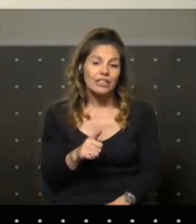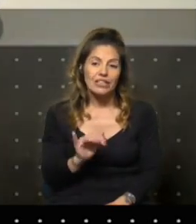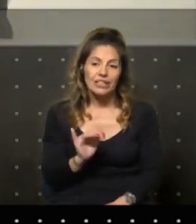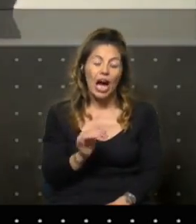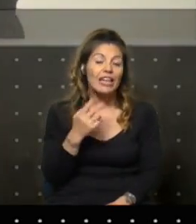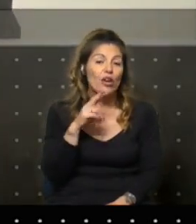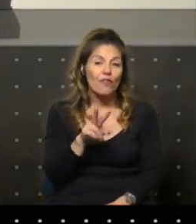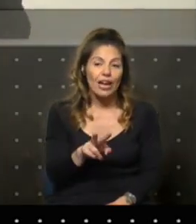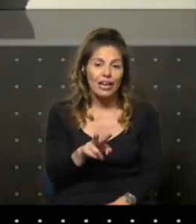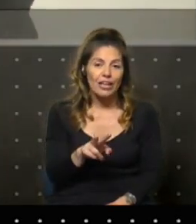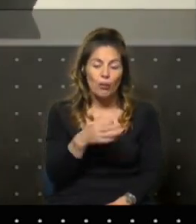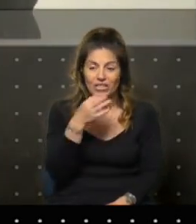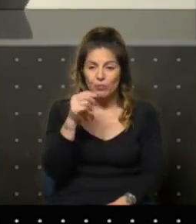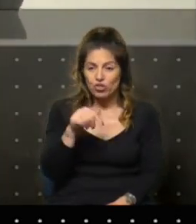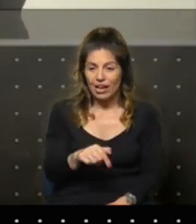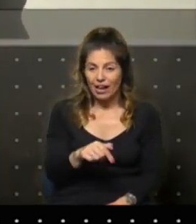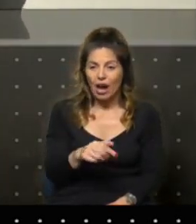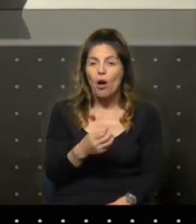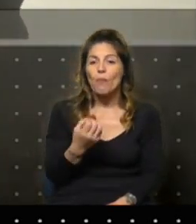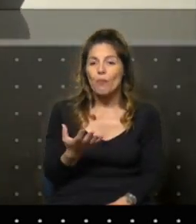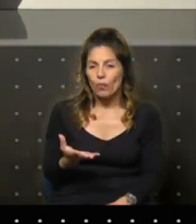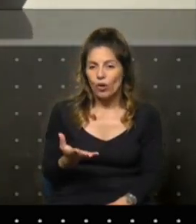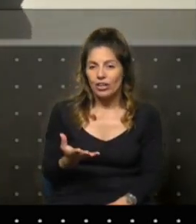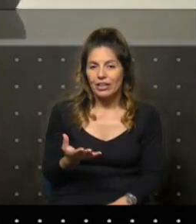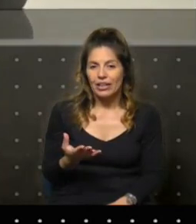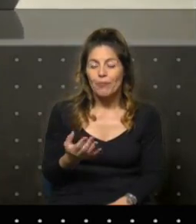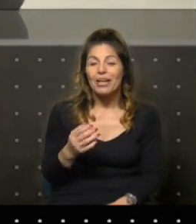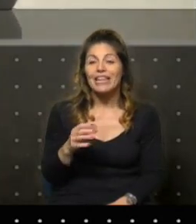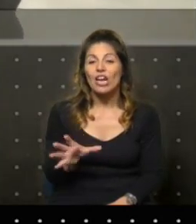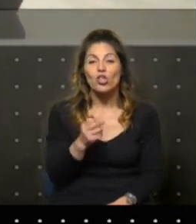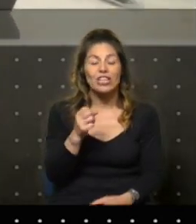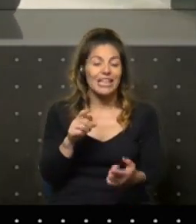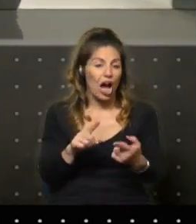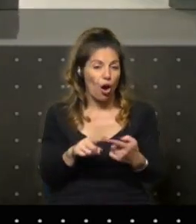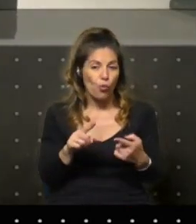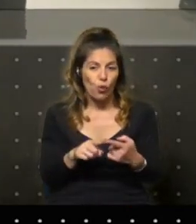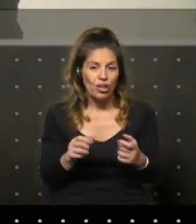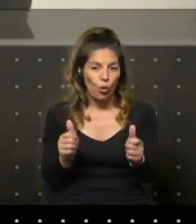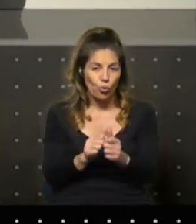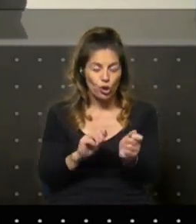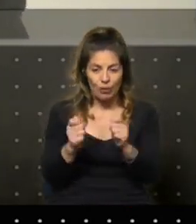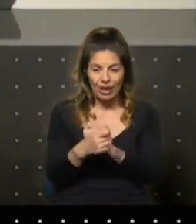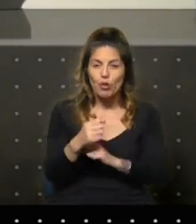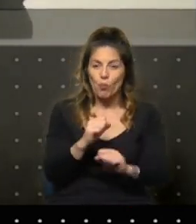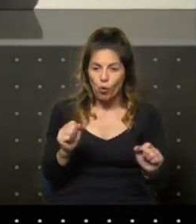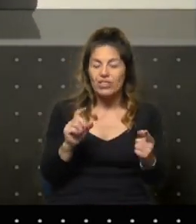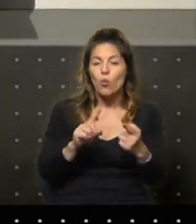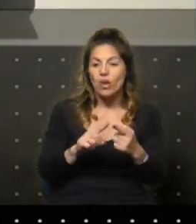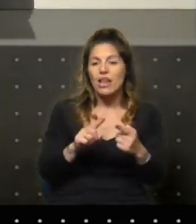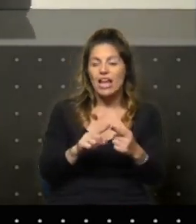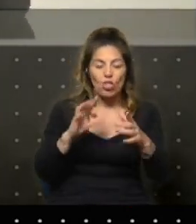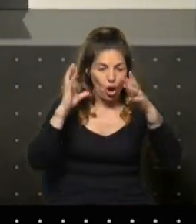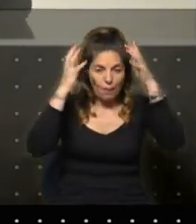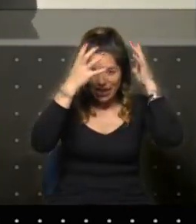está por verse no como decimos acá porque eh va a tener que conseguir alianzas Juntos por el cambio puede llegar a ser un Aliado de Javier